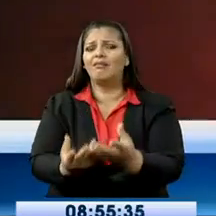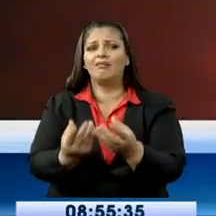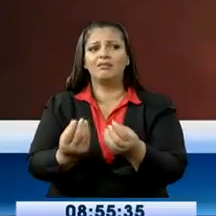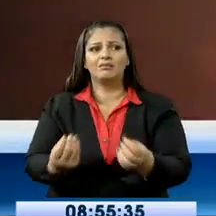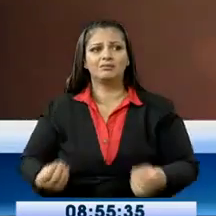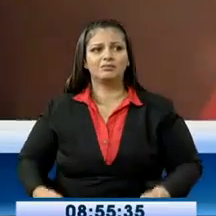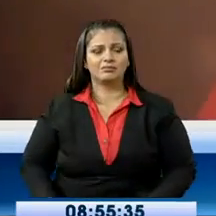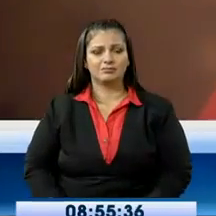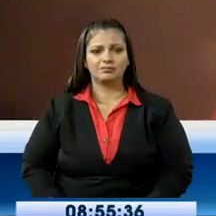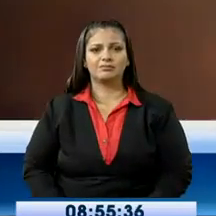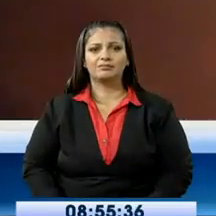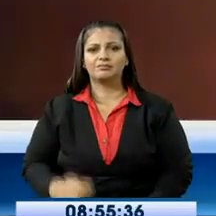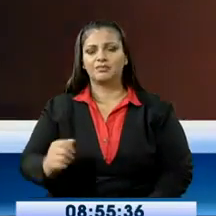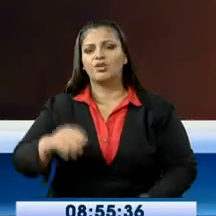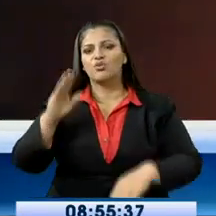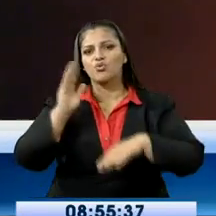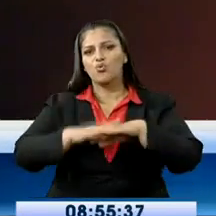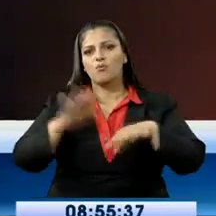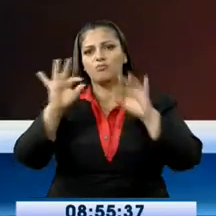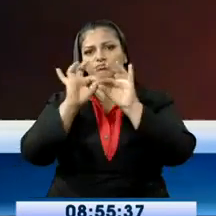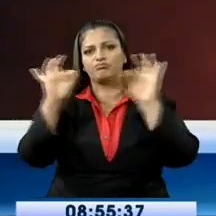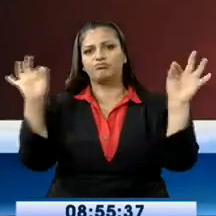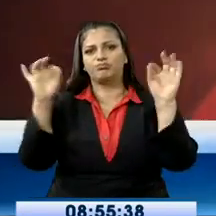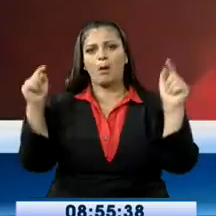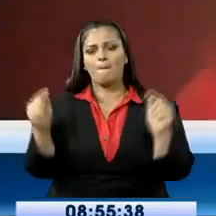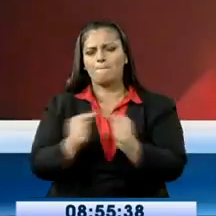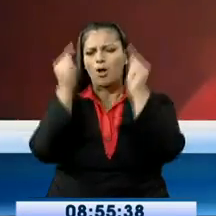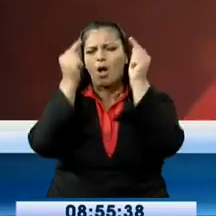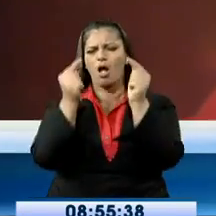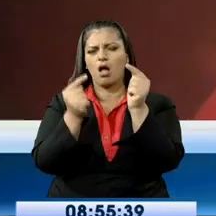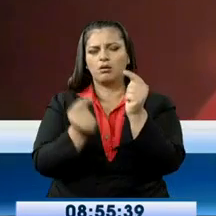Un cortocircuito acá, en el toma corriente.